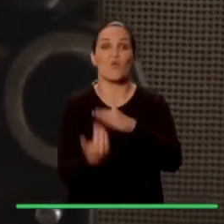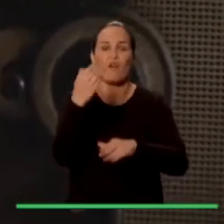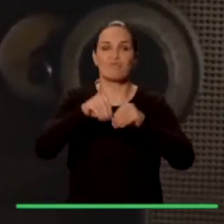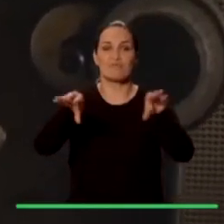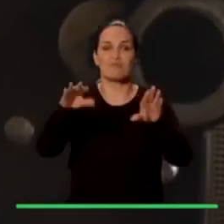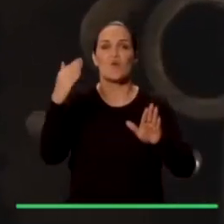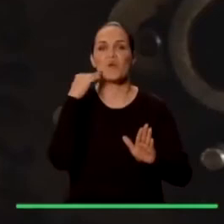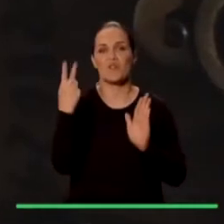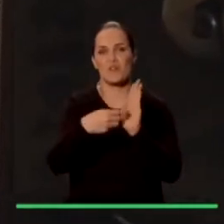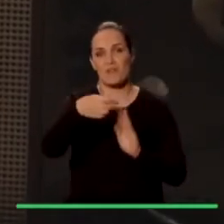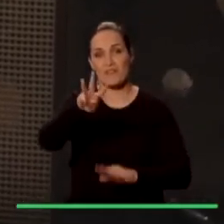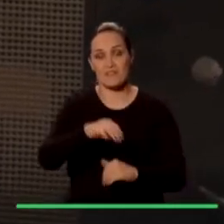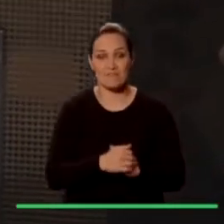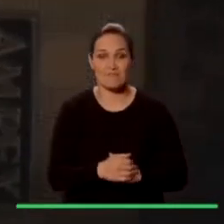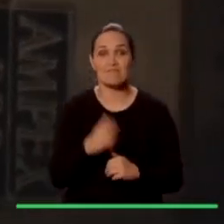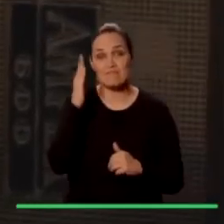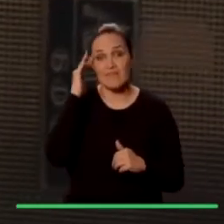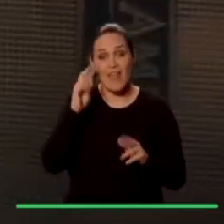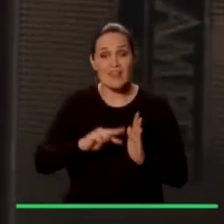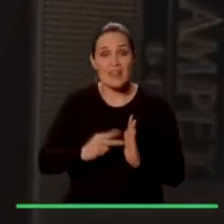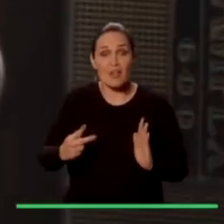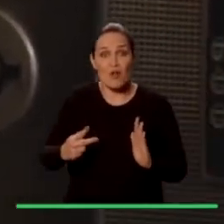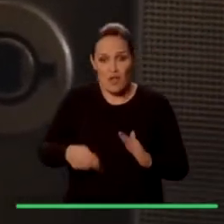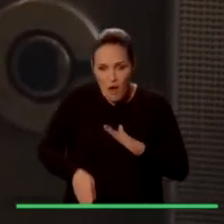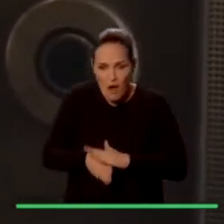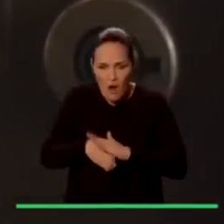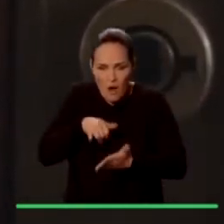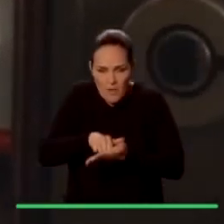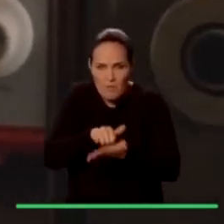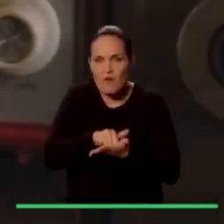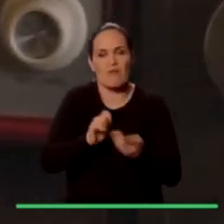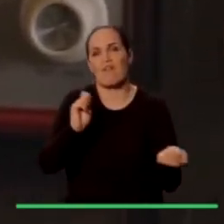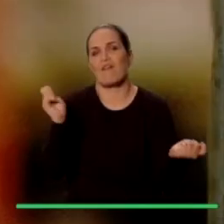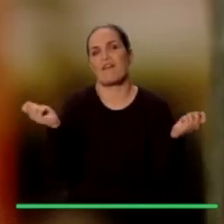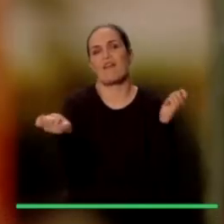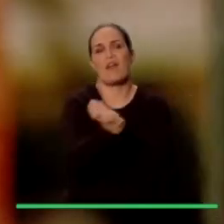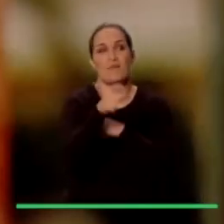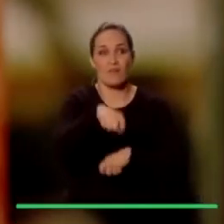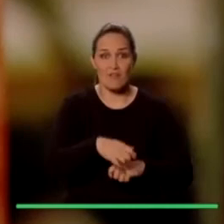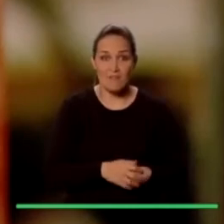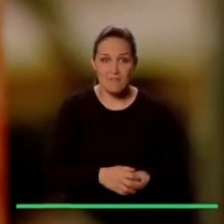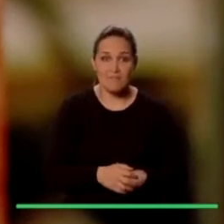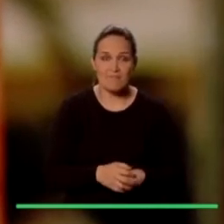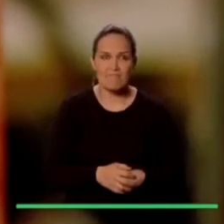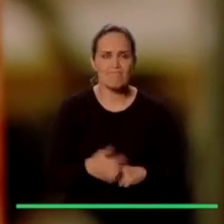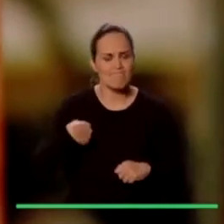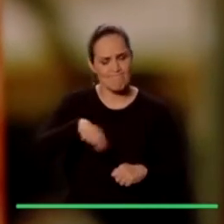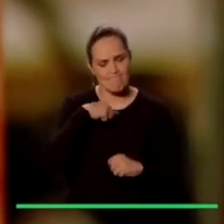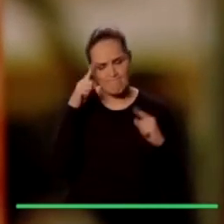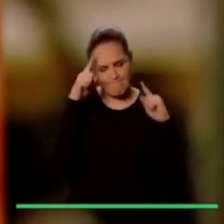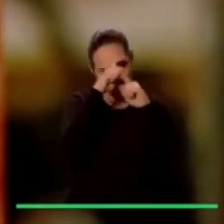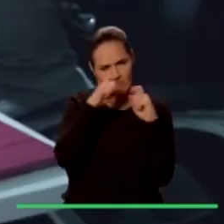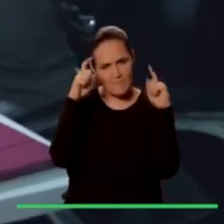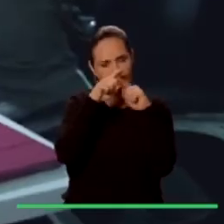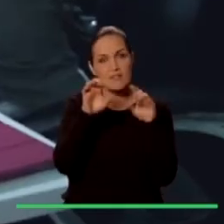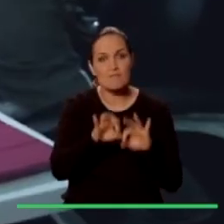cambio de la radio a otros tipos de tecnologías tenía que darse. Entonces Acción Cultural Popular sintió que